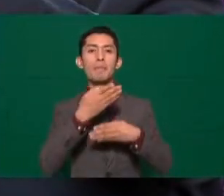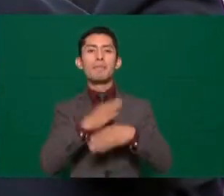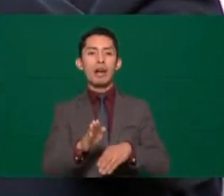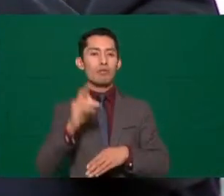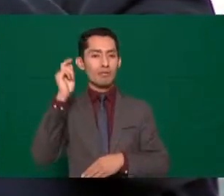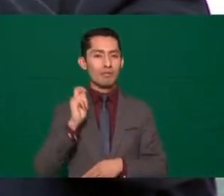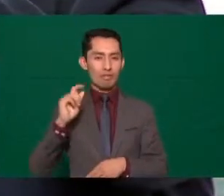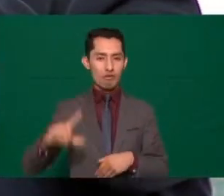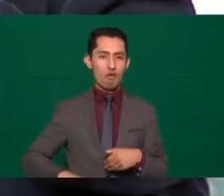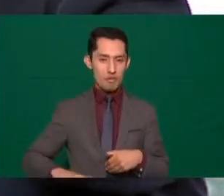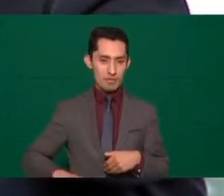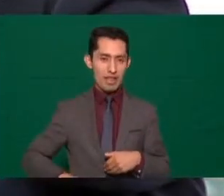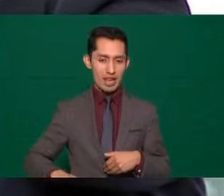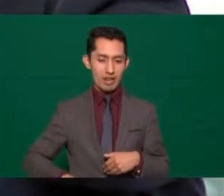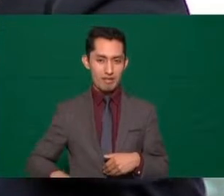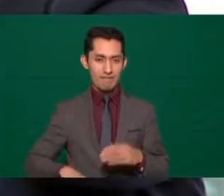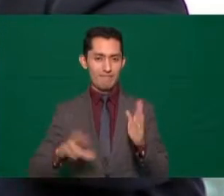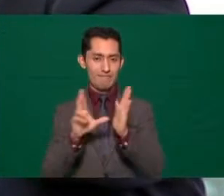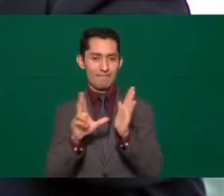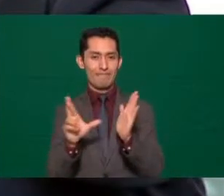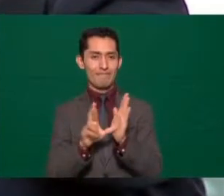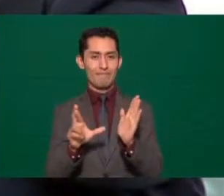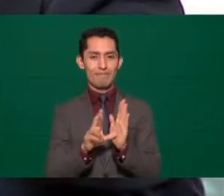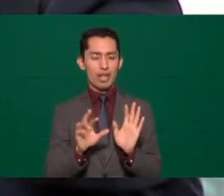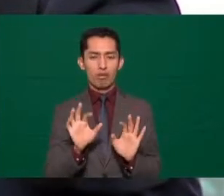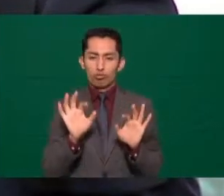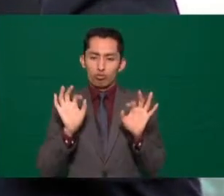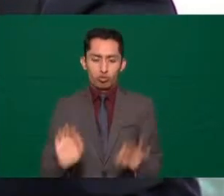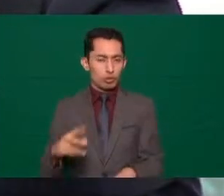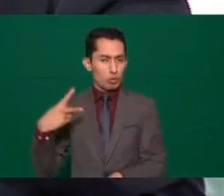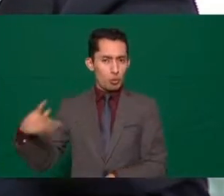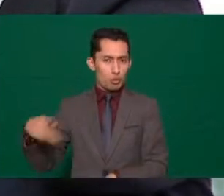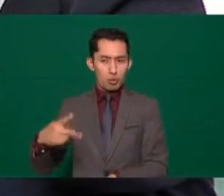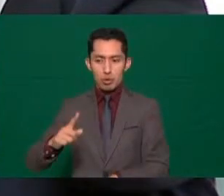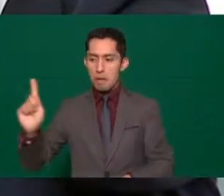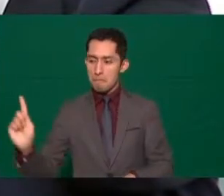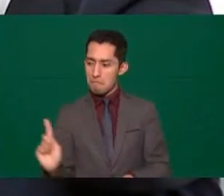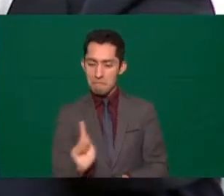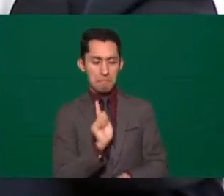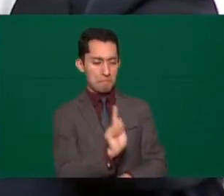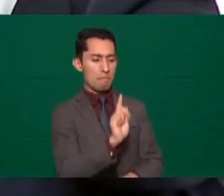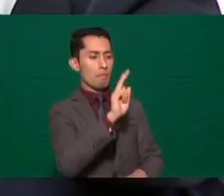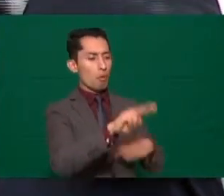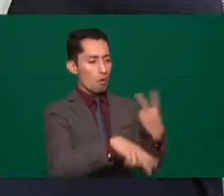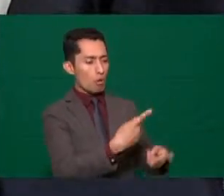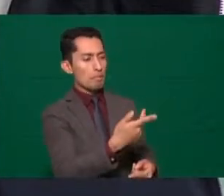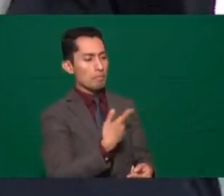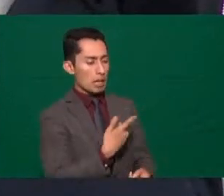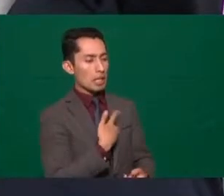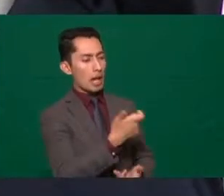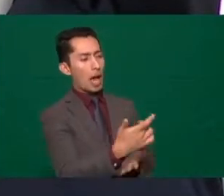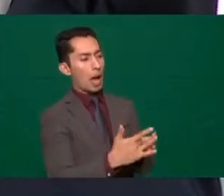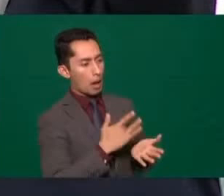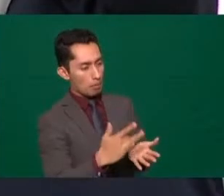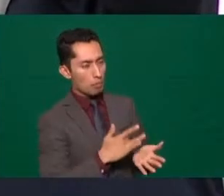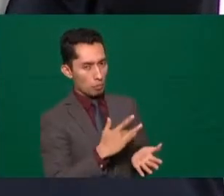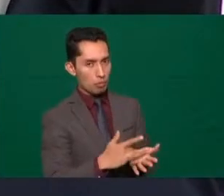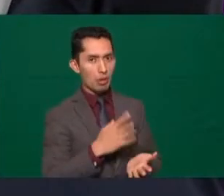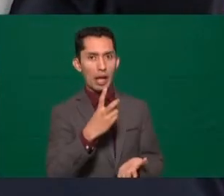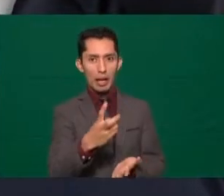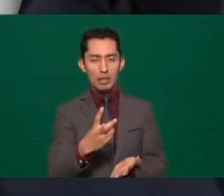Bienestar de manera directa los apoyos que les correspondan, que el adulto mayor no tenga que